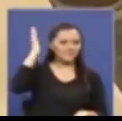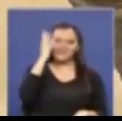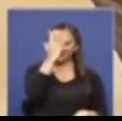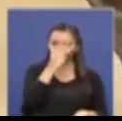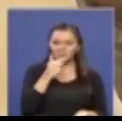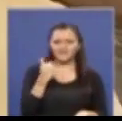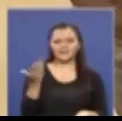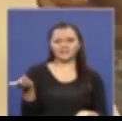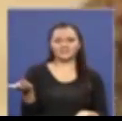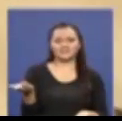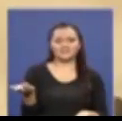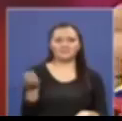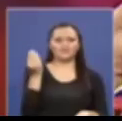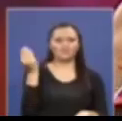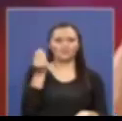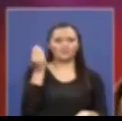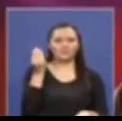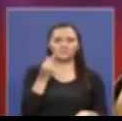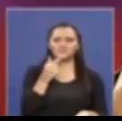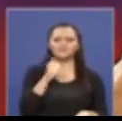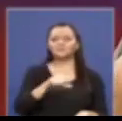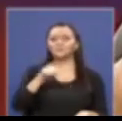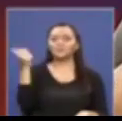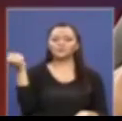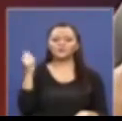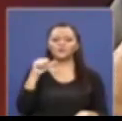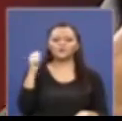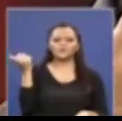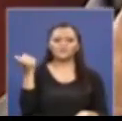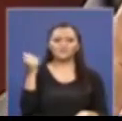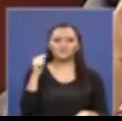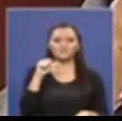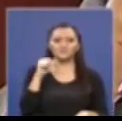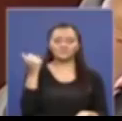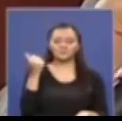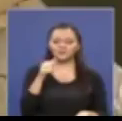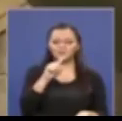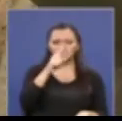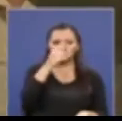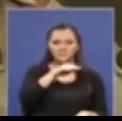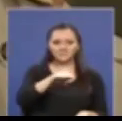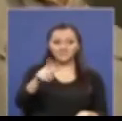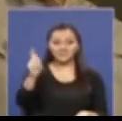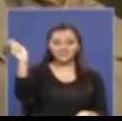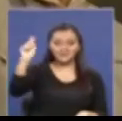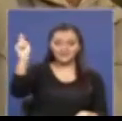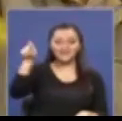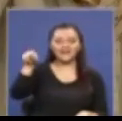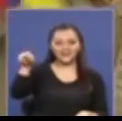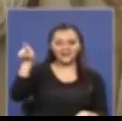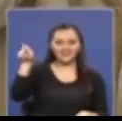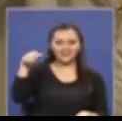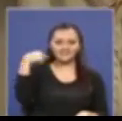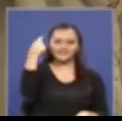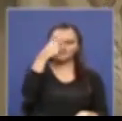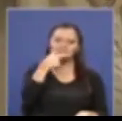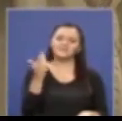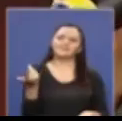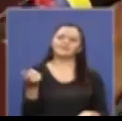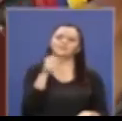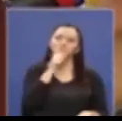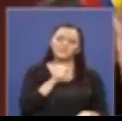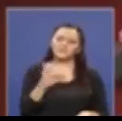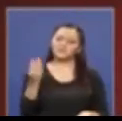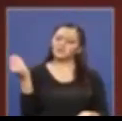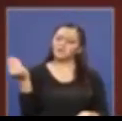¿Ah? Bueno, otra que dije tercera edad. Pero acá también, a primera fila, se me puso de pie. A ver, enfóquenla. No me venga que es